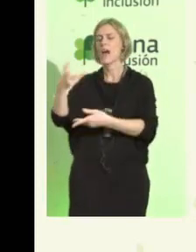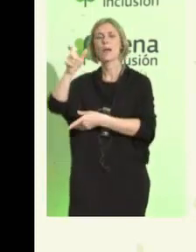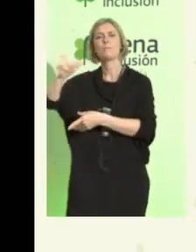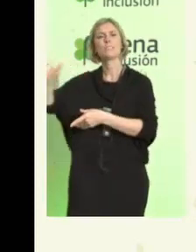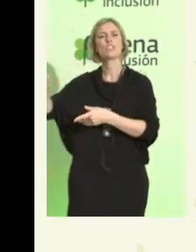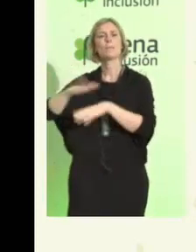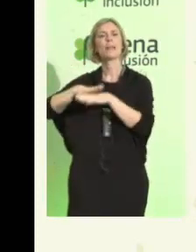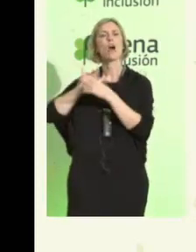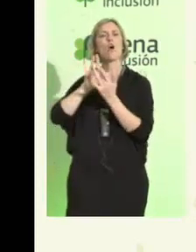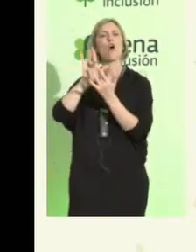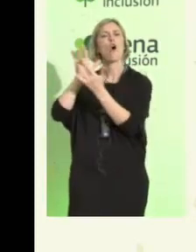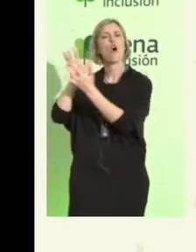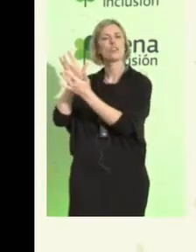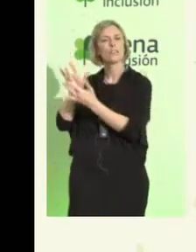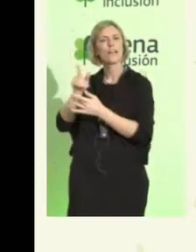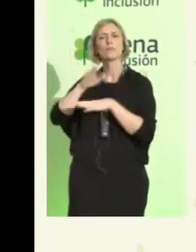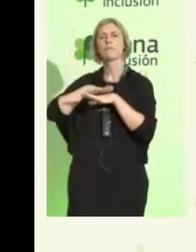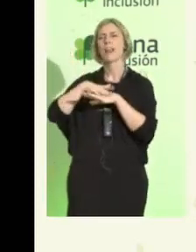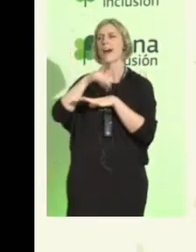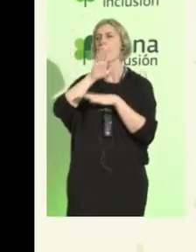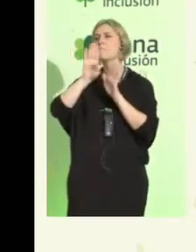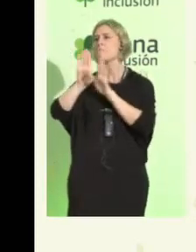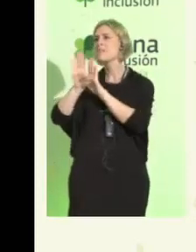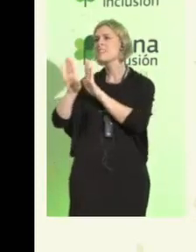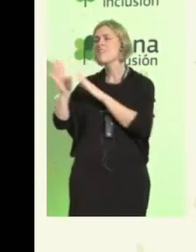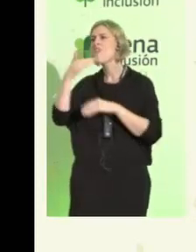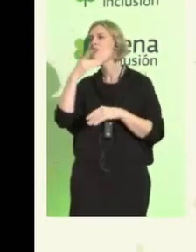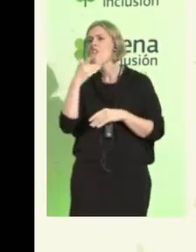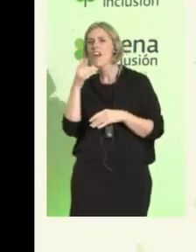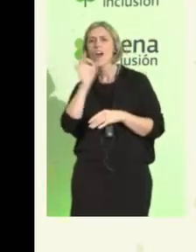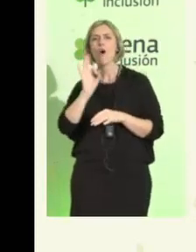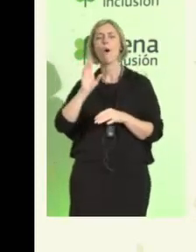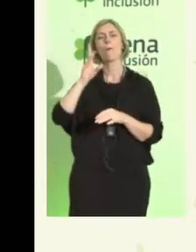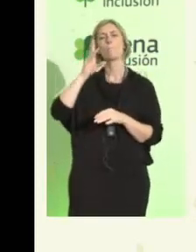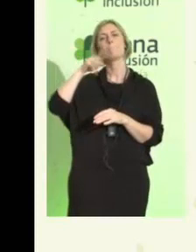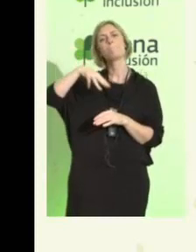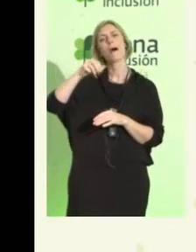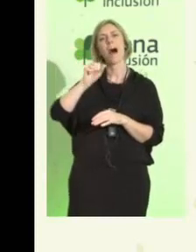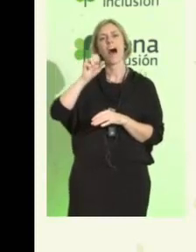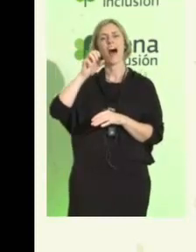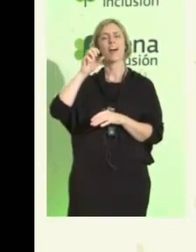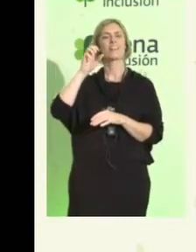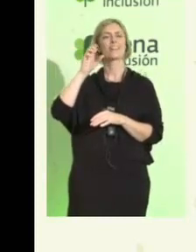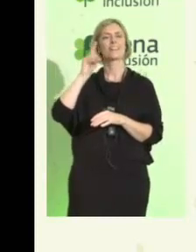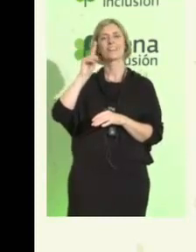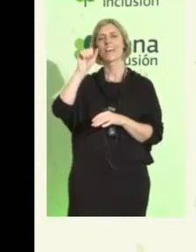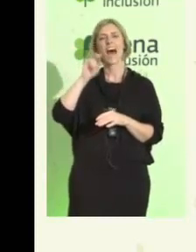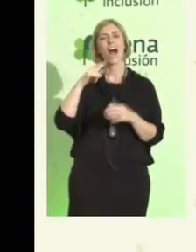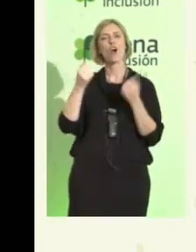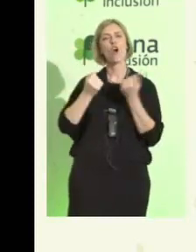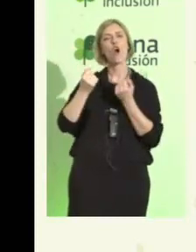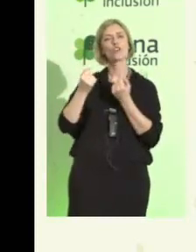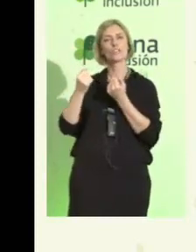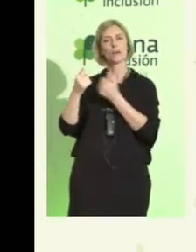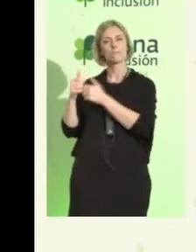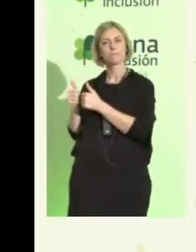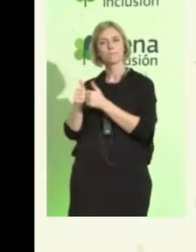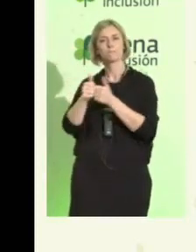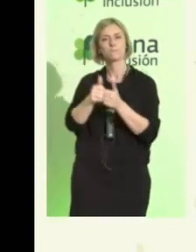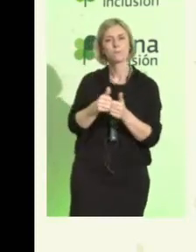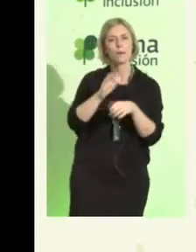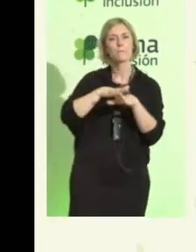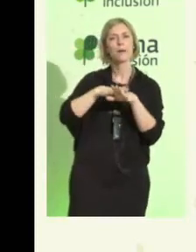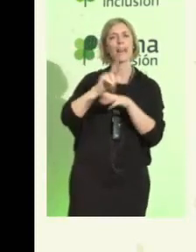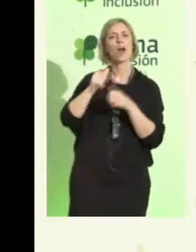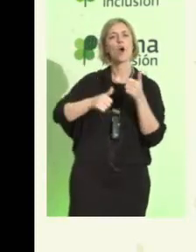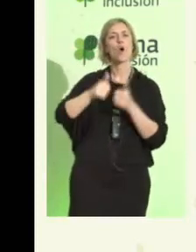conocer a los vecinos, o llevar a Magda en coche a los concursos de perros, lo que haga falta. Ese es nuestro trabajo, estar allí para que